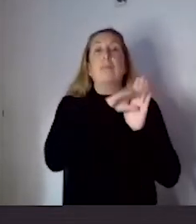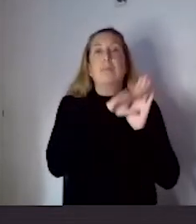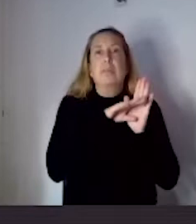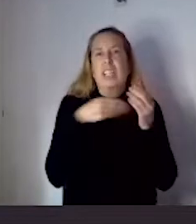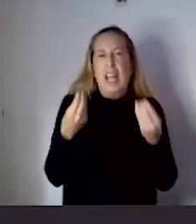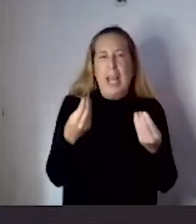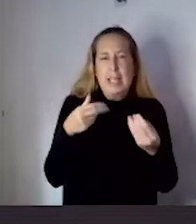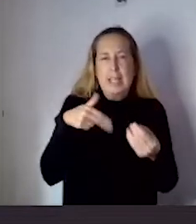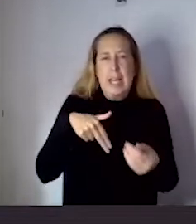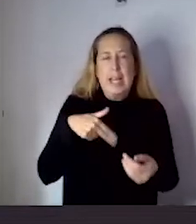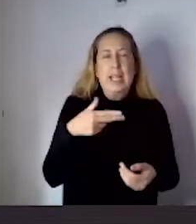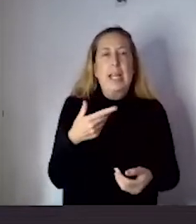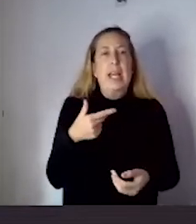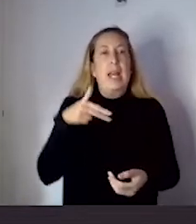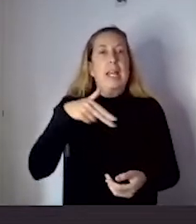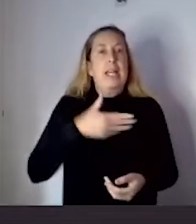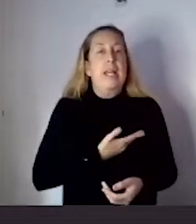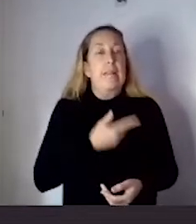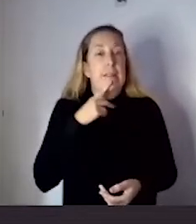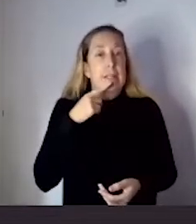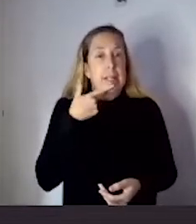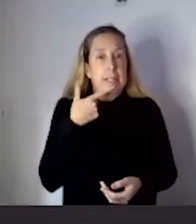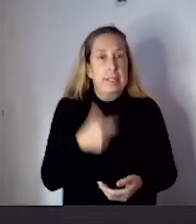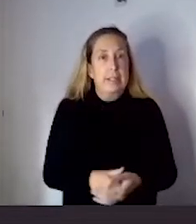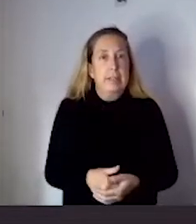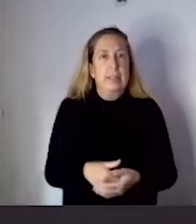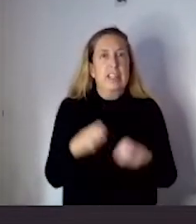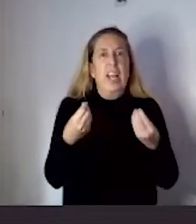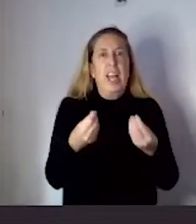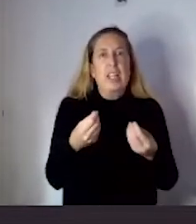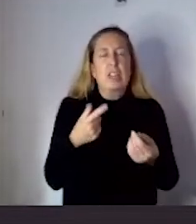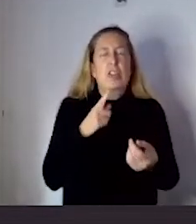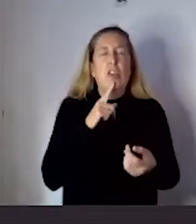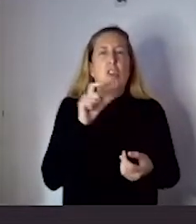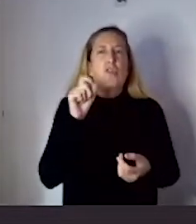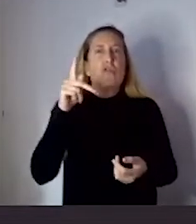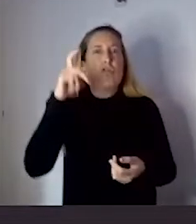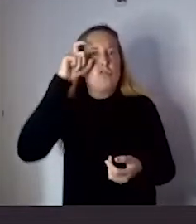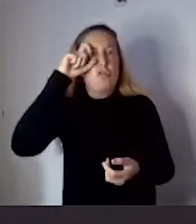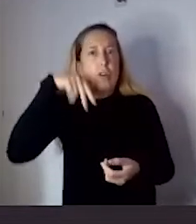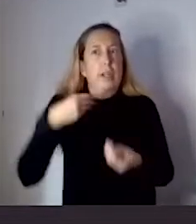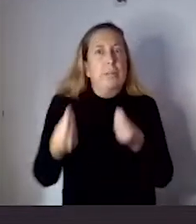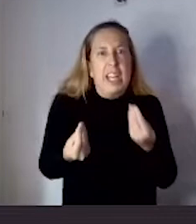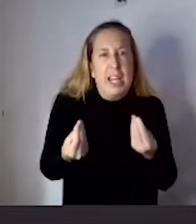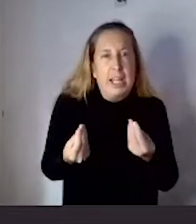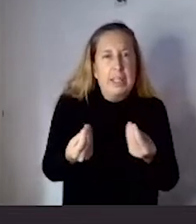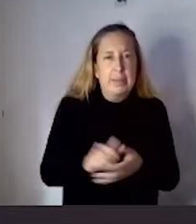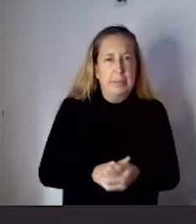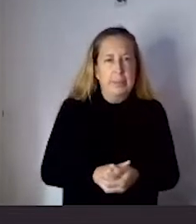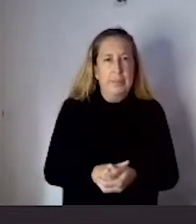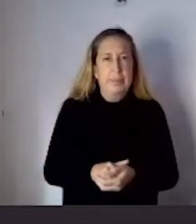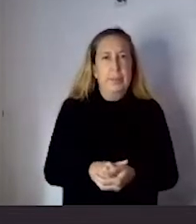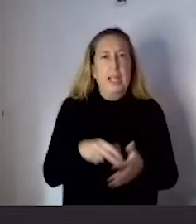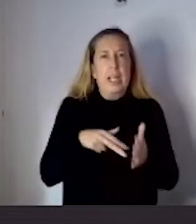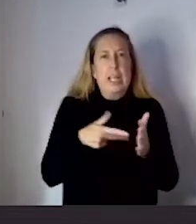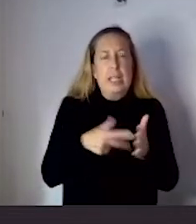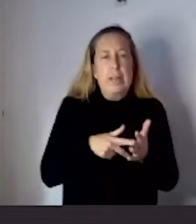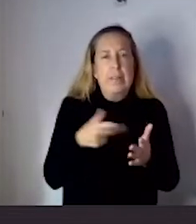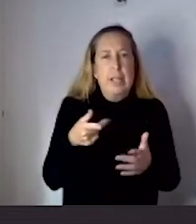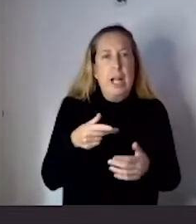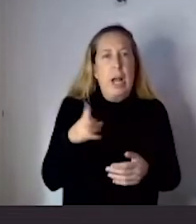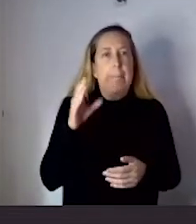que representa un token cuál es el significado detrás de un bien fungible que es el block change